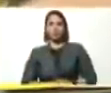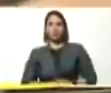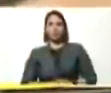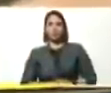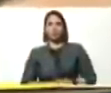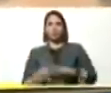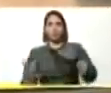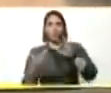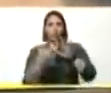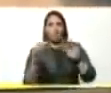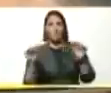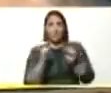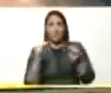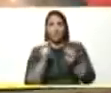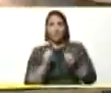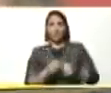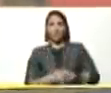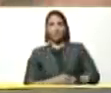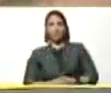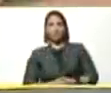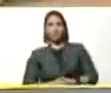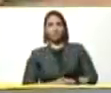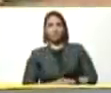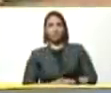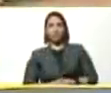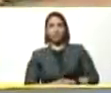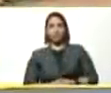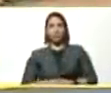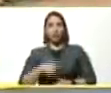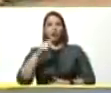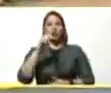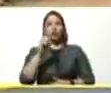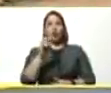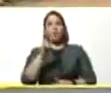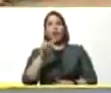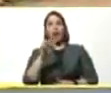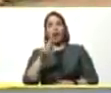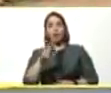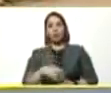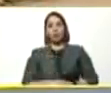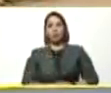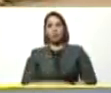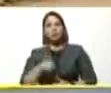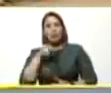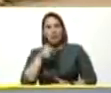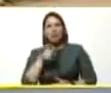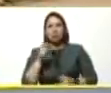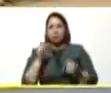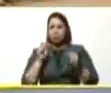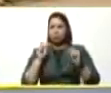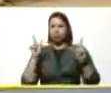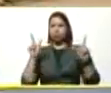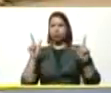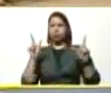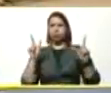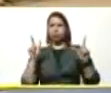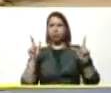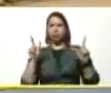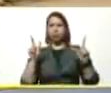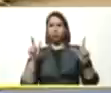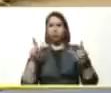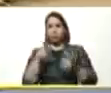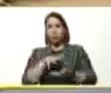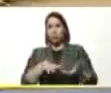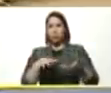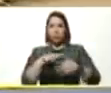Vámonos a Mérida, directamente a Tobar. Allá Tobar se levantó del desastre de